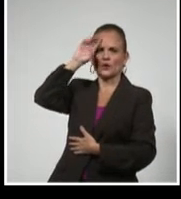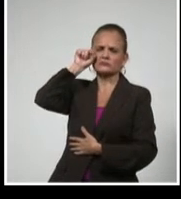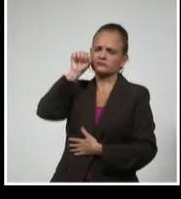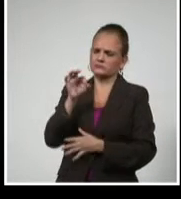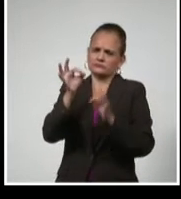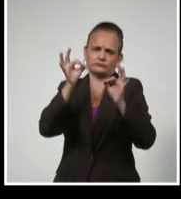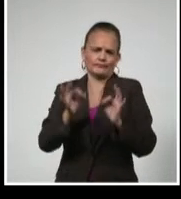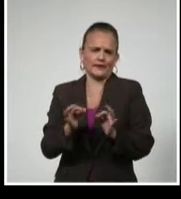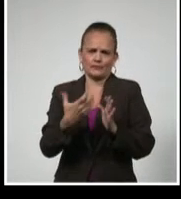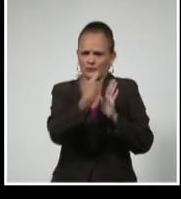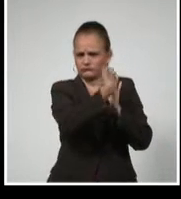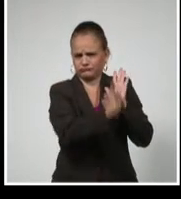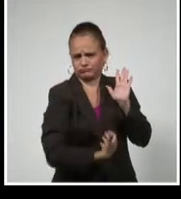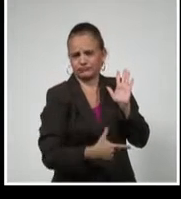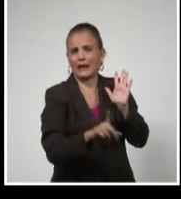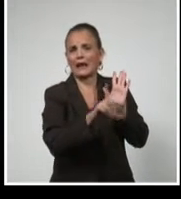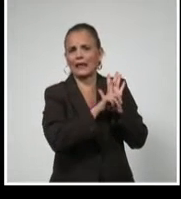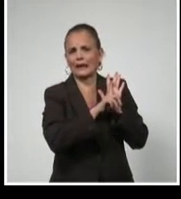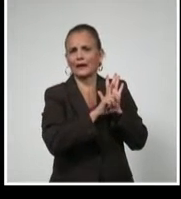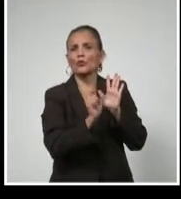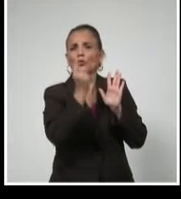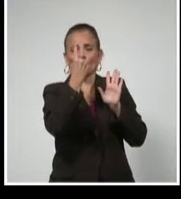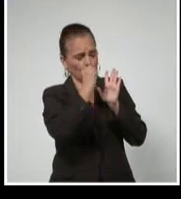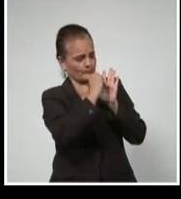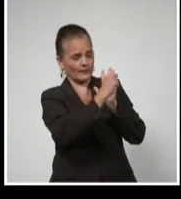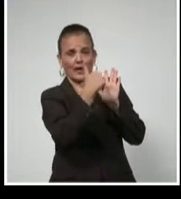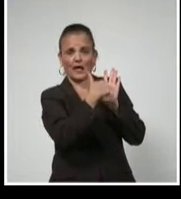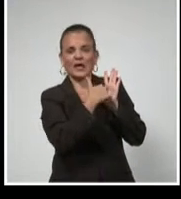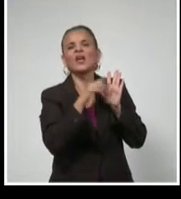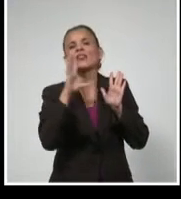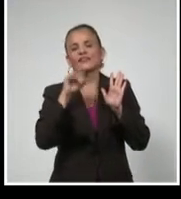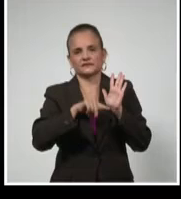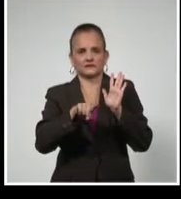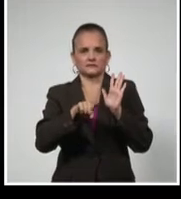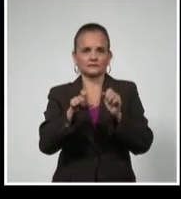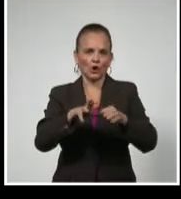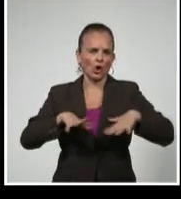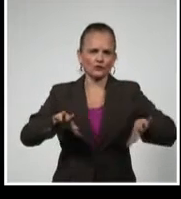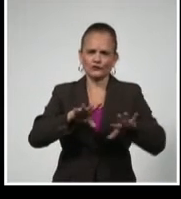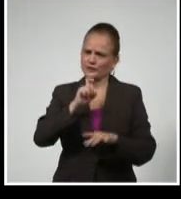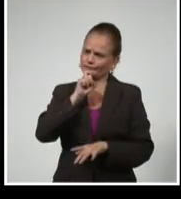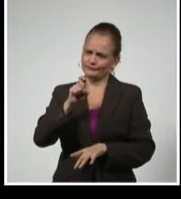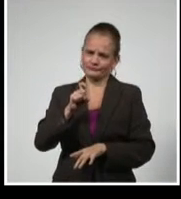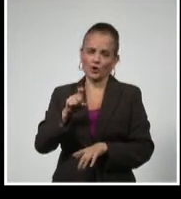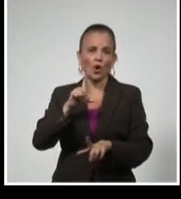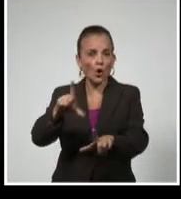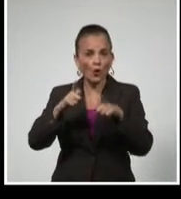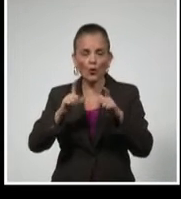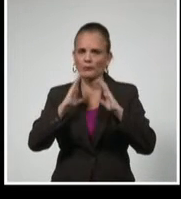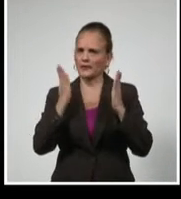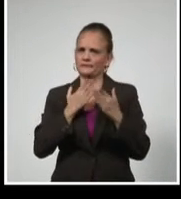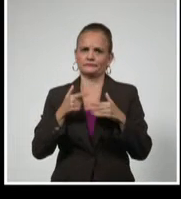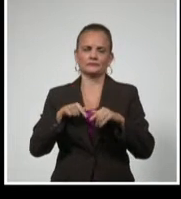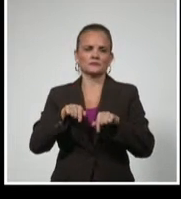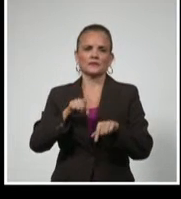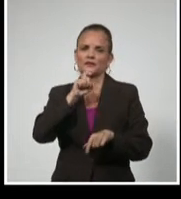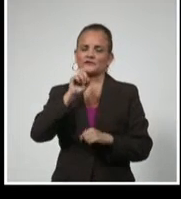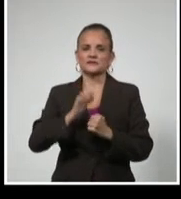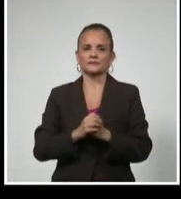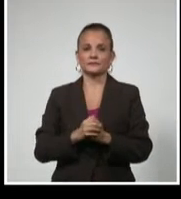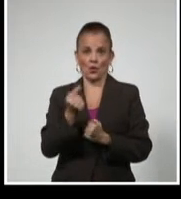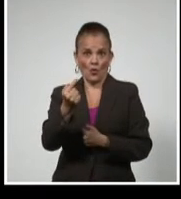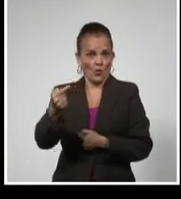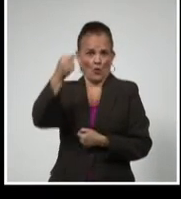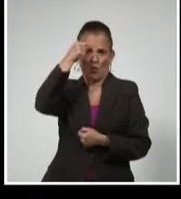título 1 de la ley, que establece una serie de condiciones que son imposibles de cumplir. Una de ellas sería que